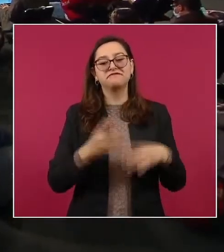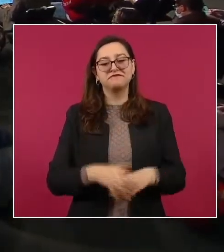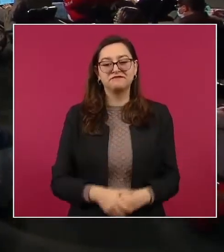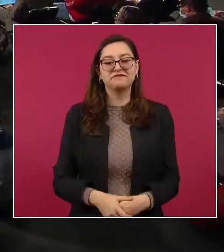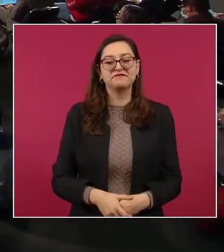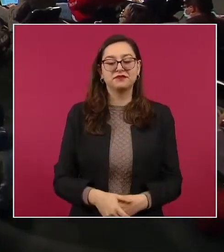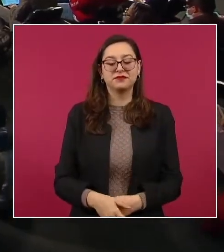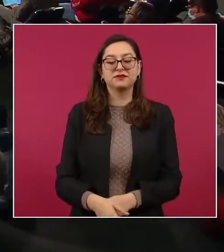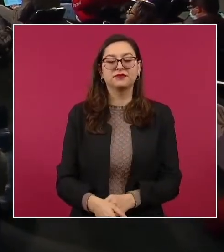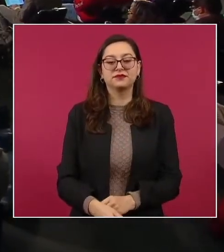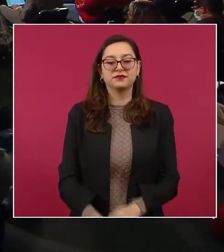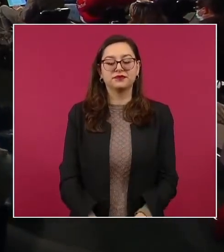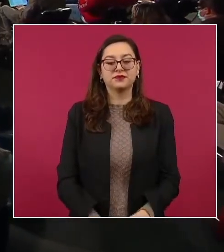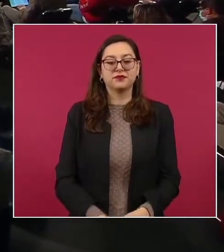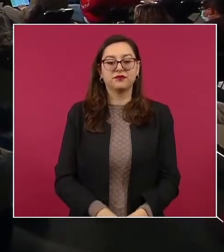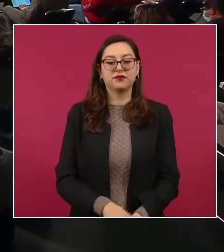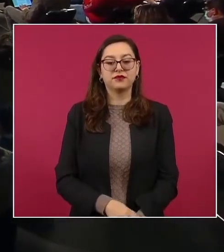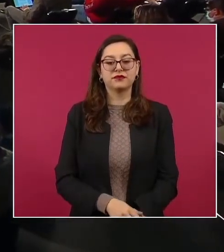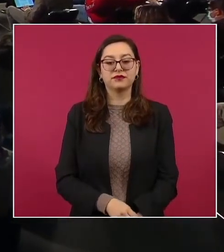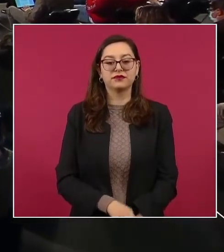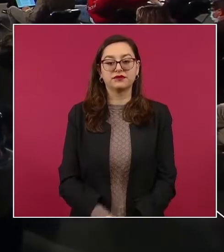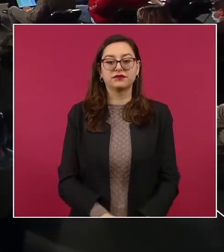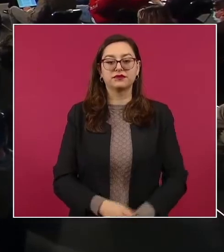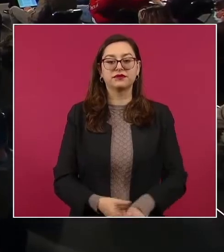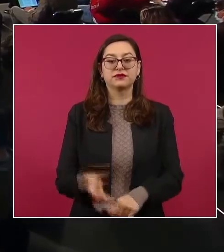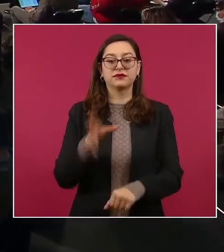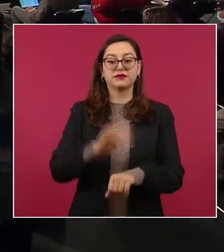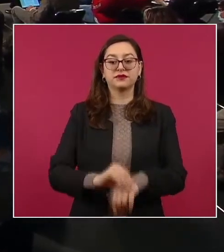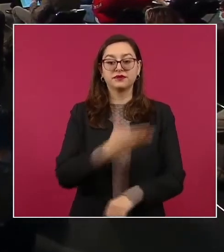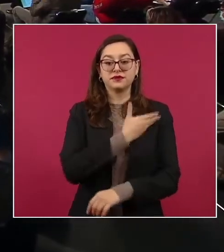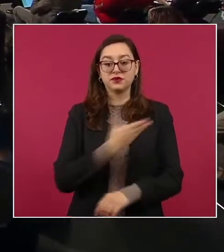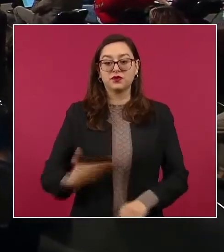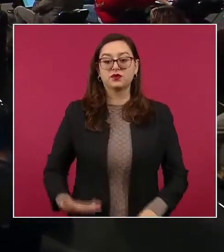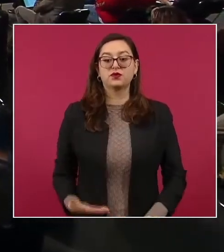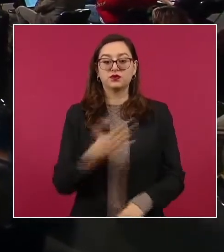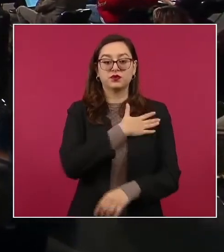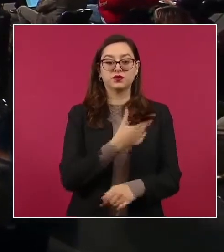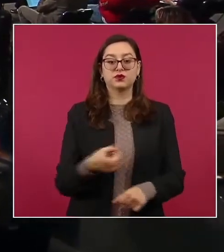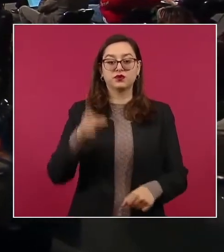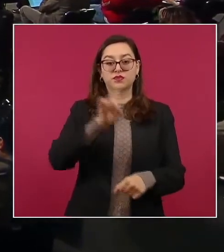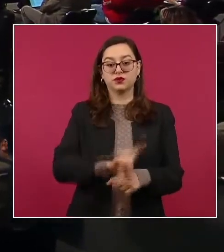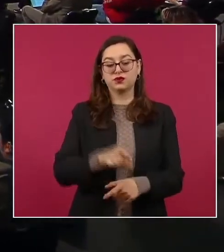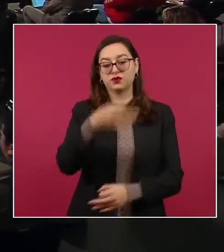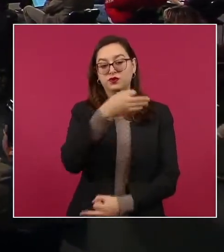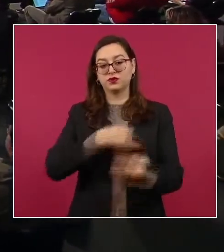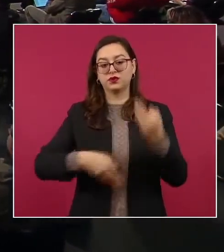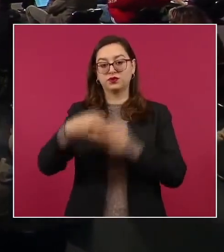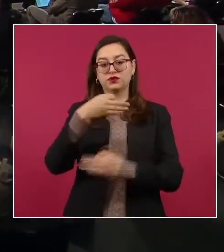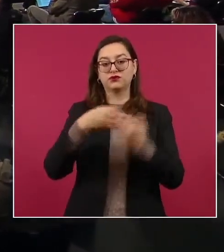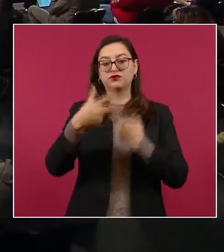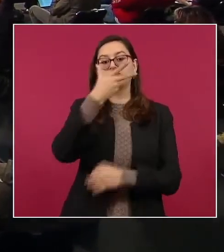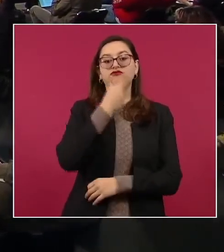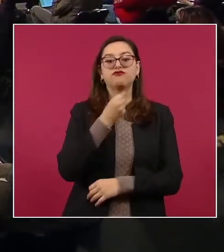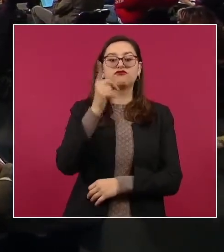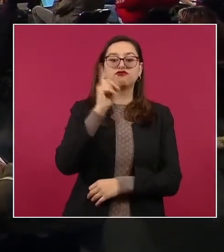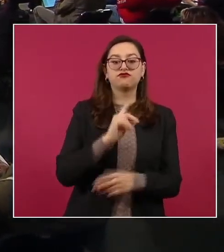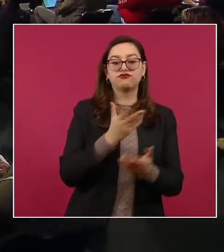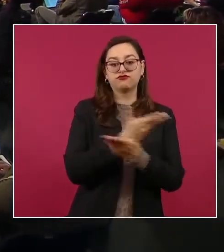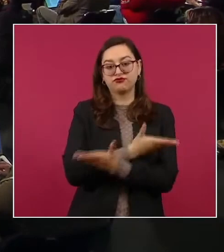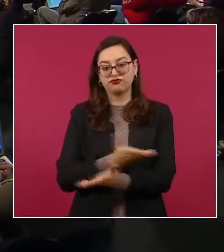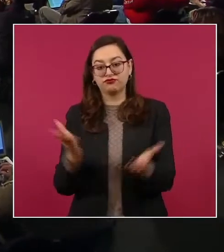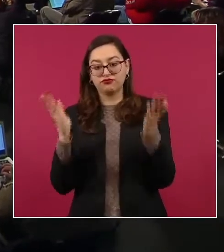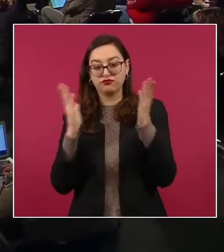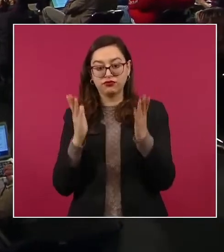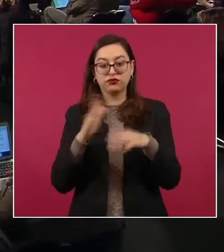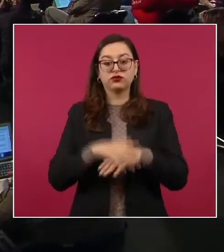Con su permiso, señor presidente, buenos días a todos, a todas, a los que nos ven a través de redes sociales en